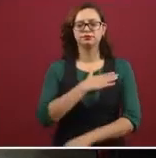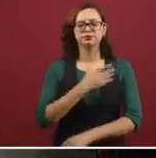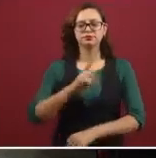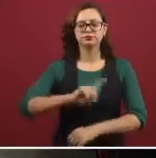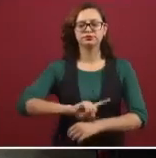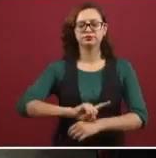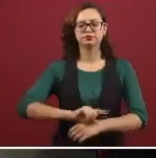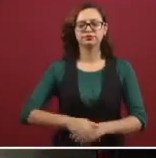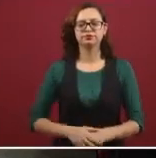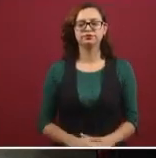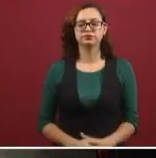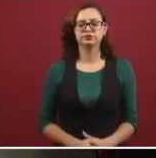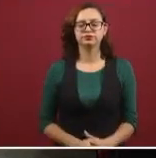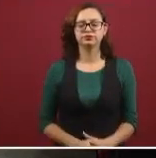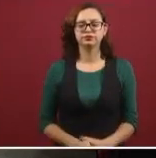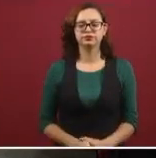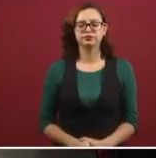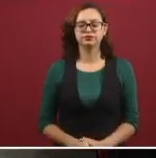ideas.